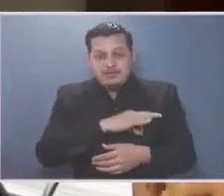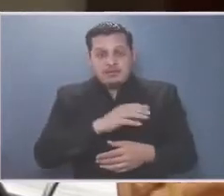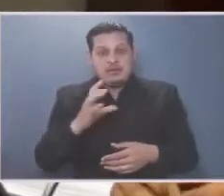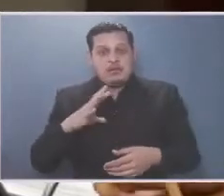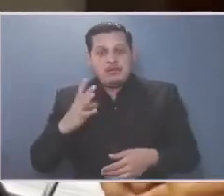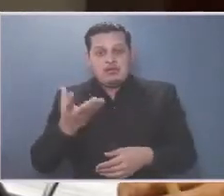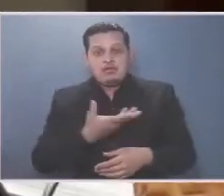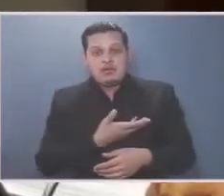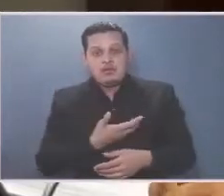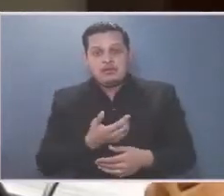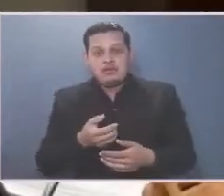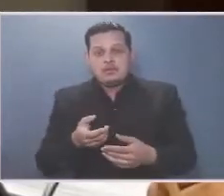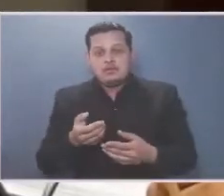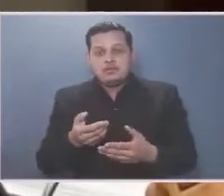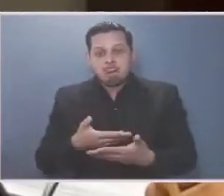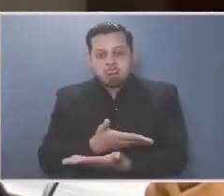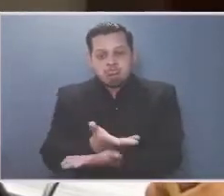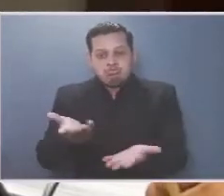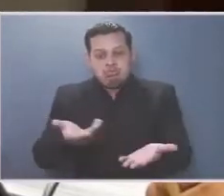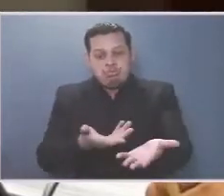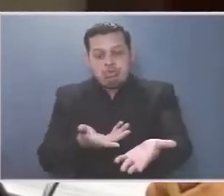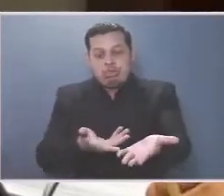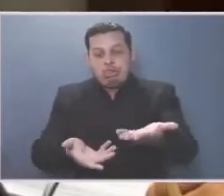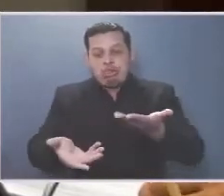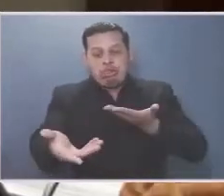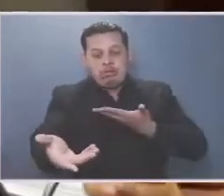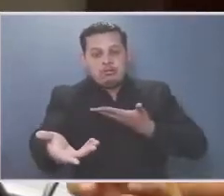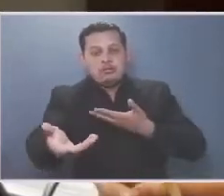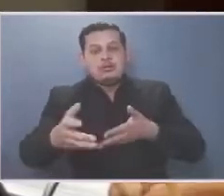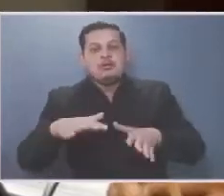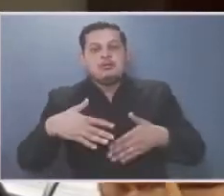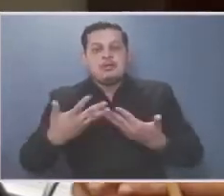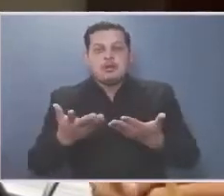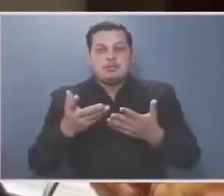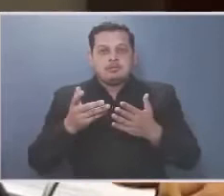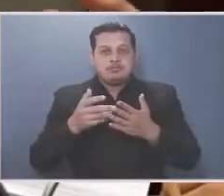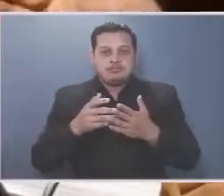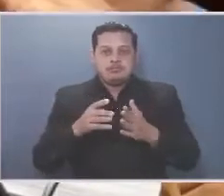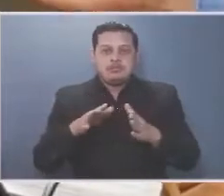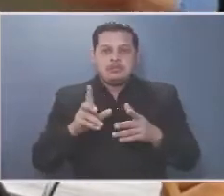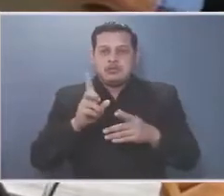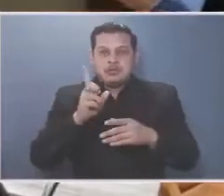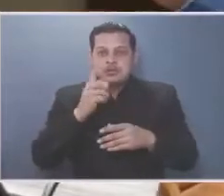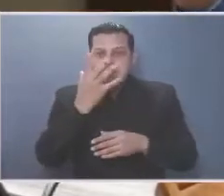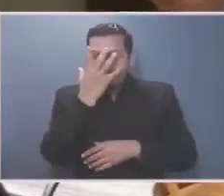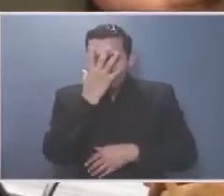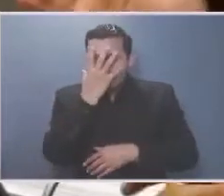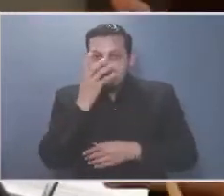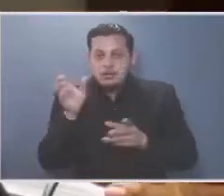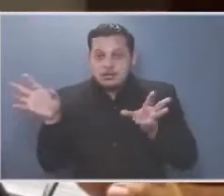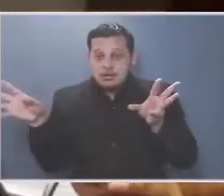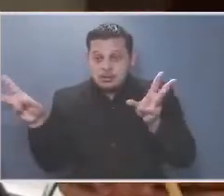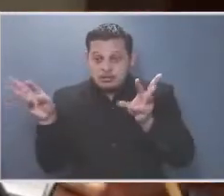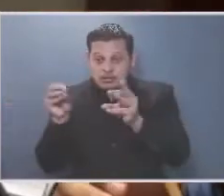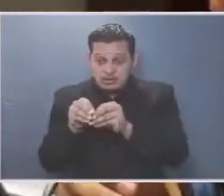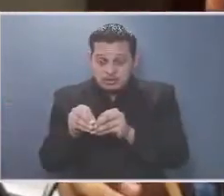o ofrecernos dádivas y ya el descargo llegó incluso reunirnos